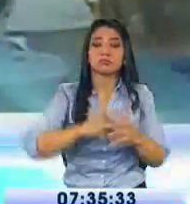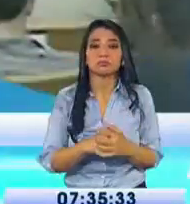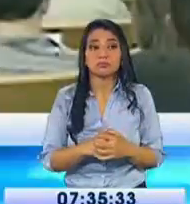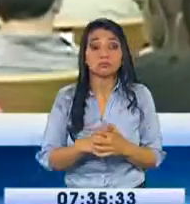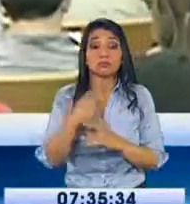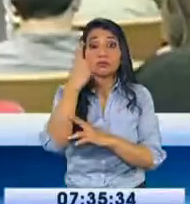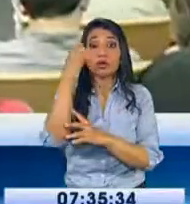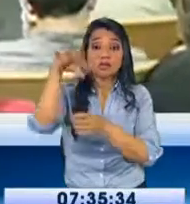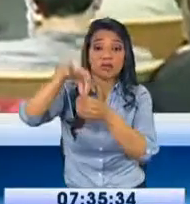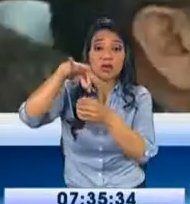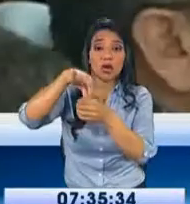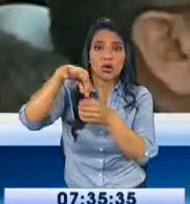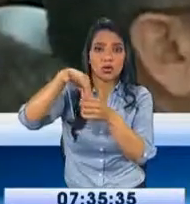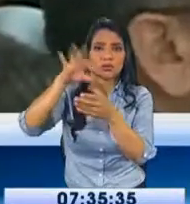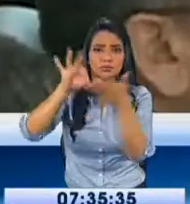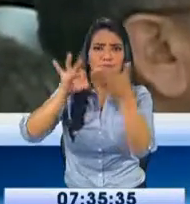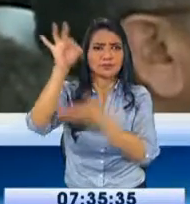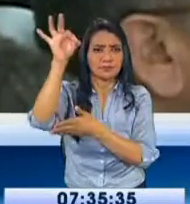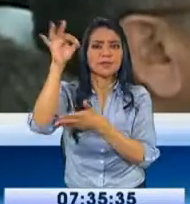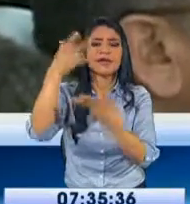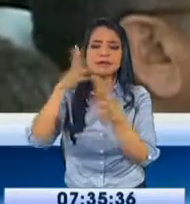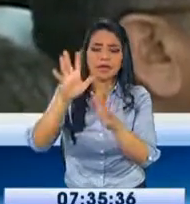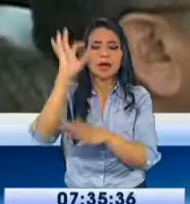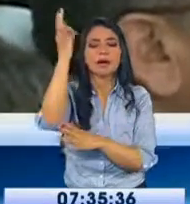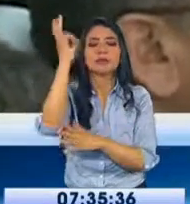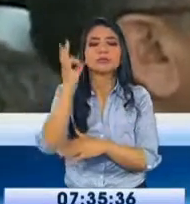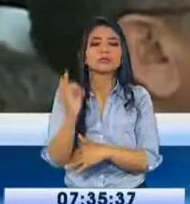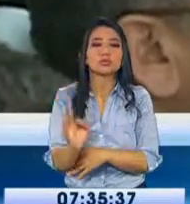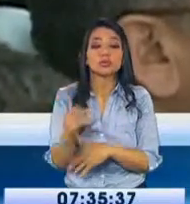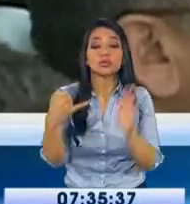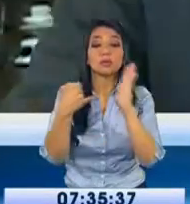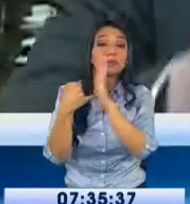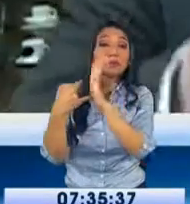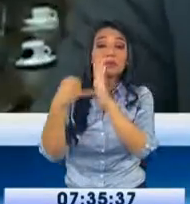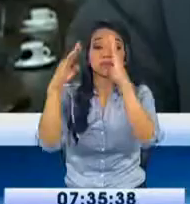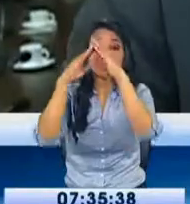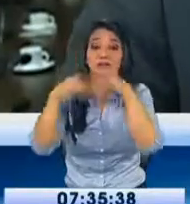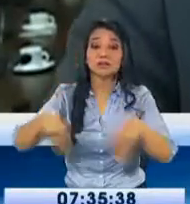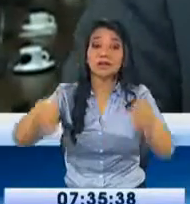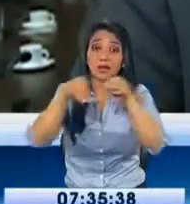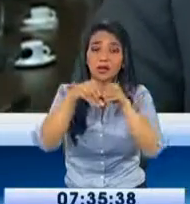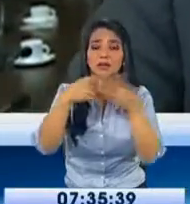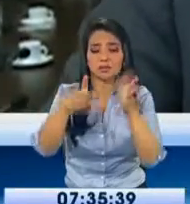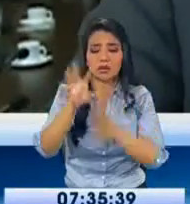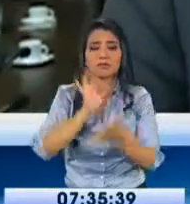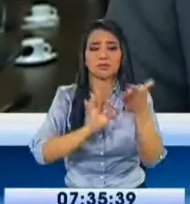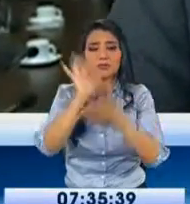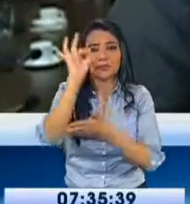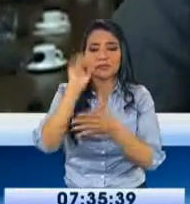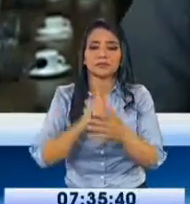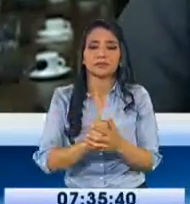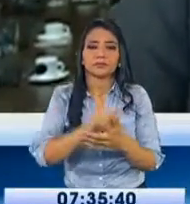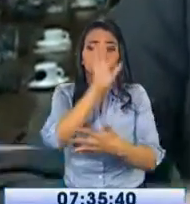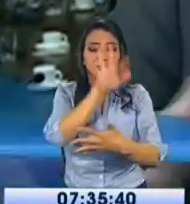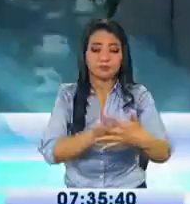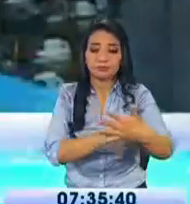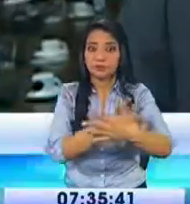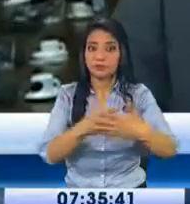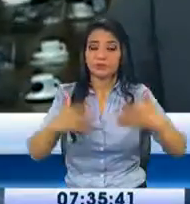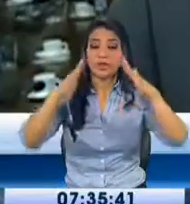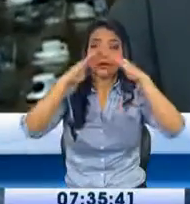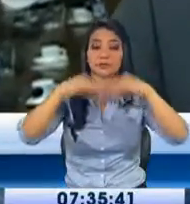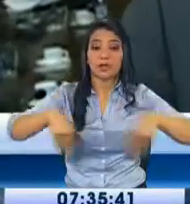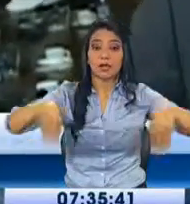al no incremento del impuesto predial 2016-2017. Mantenemos la tabla de impuestos prediales y